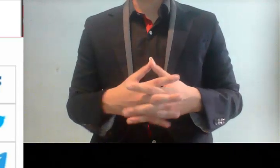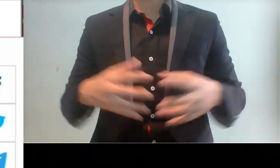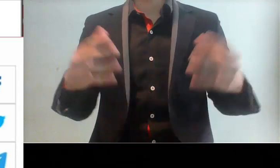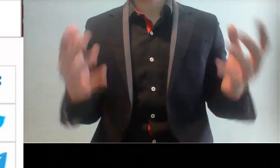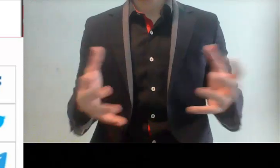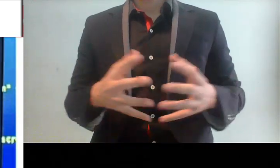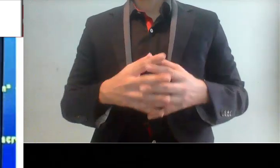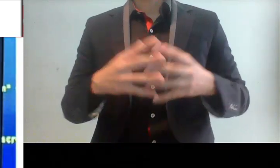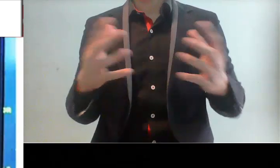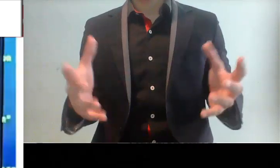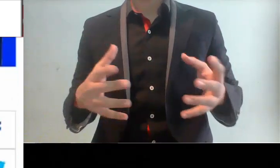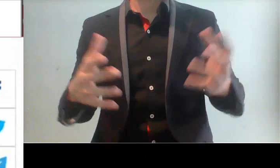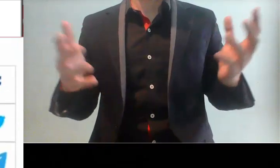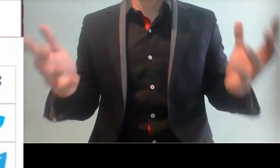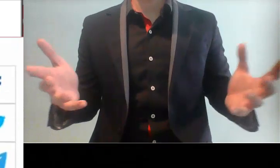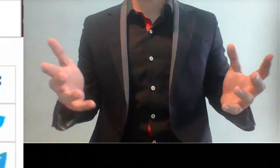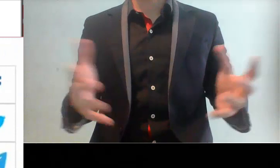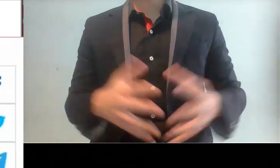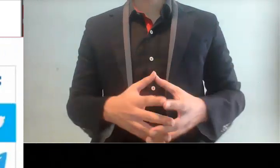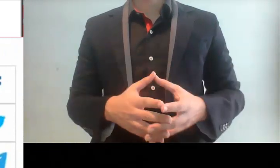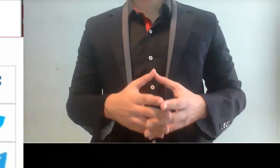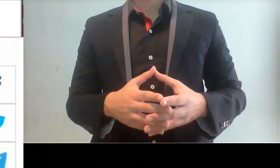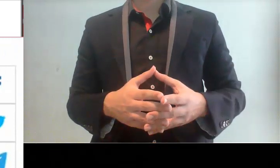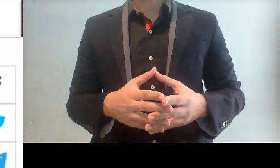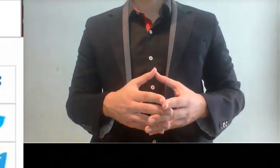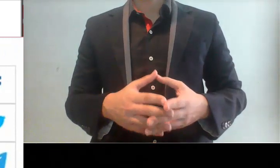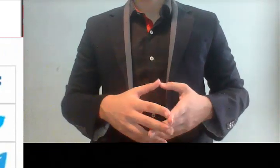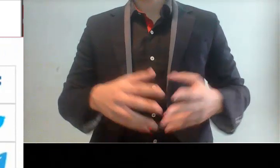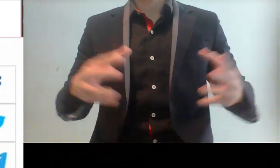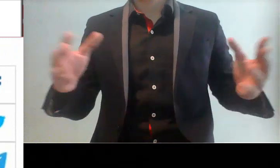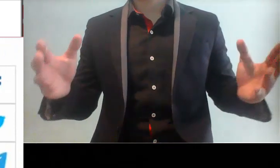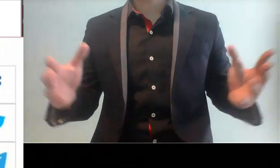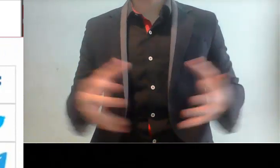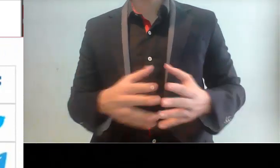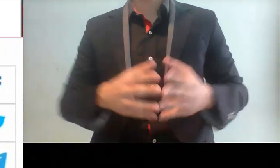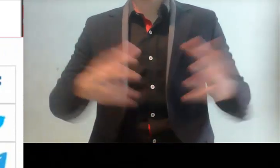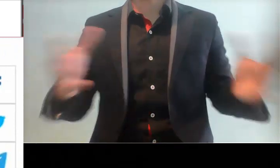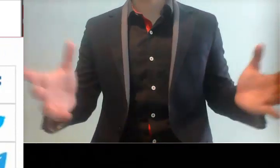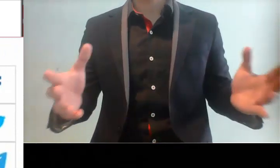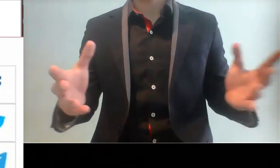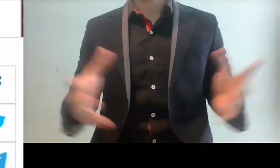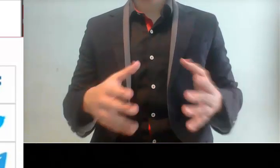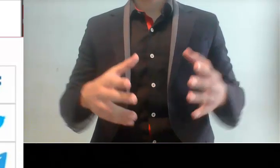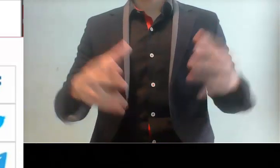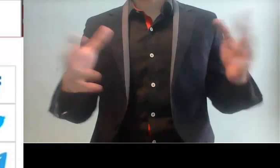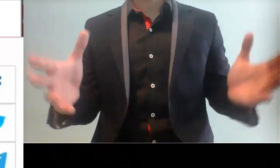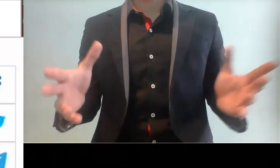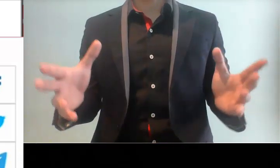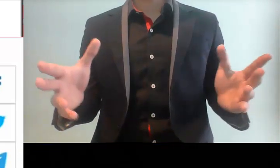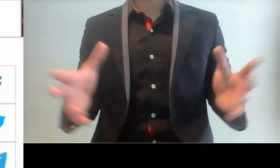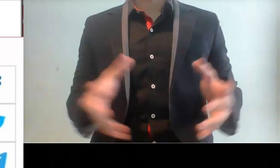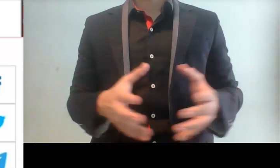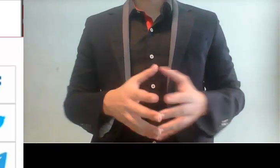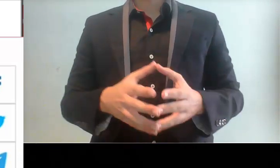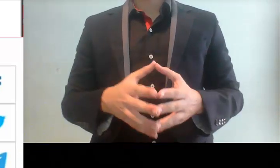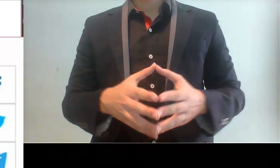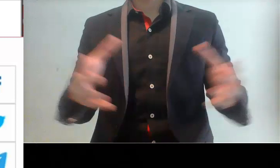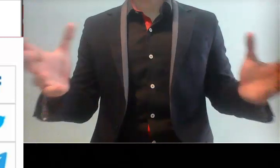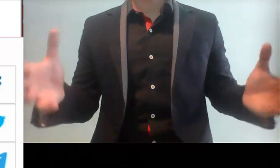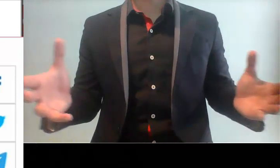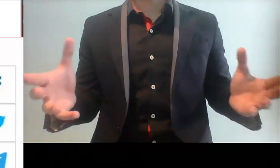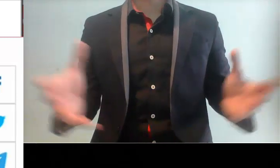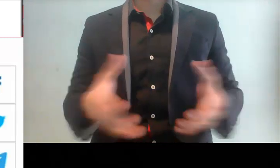menciona este experto. Y lo más problemático es esto que se menciona, que ya se sembró